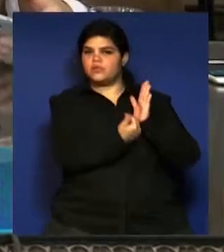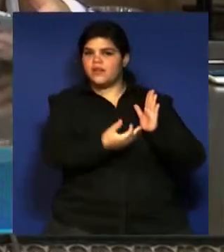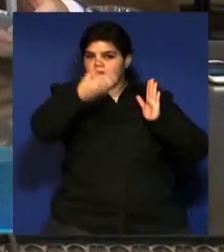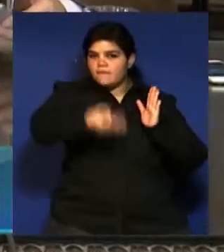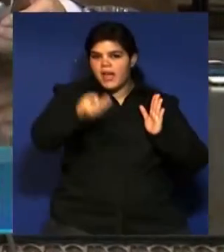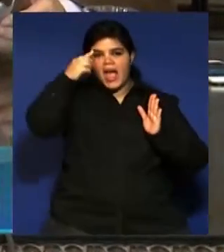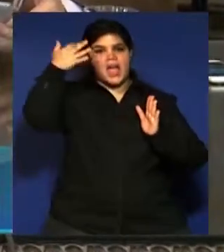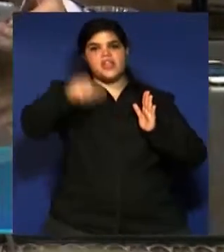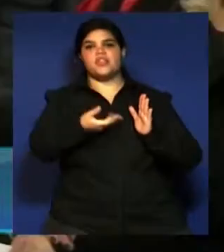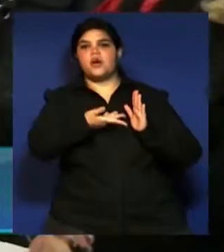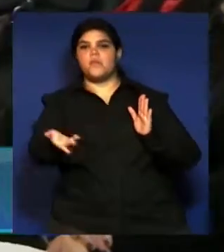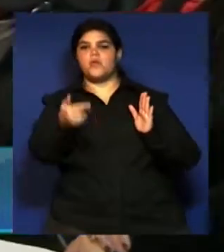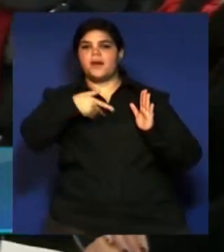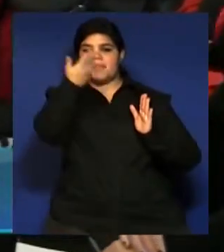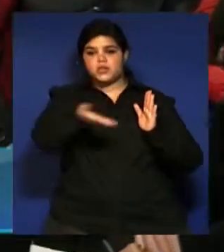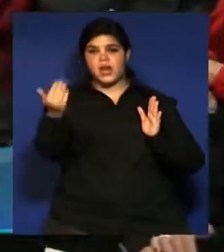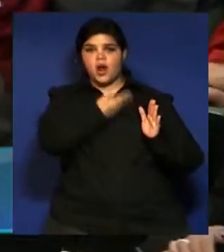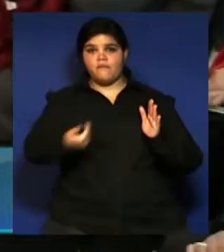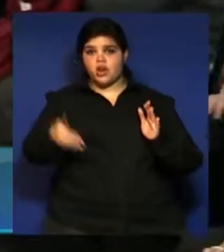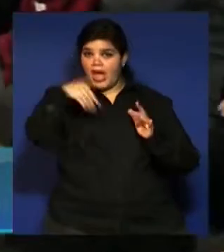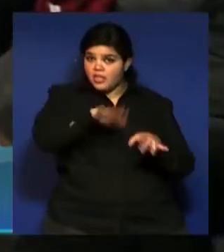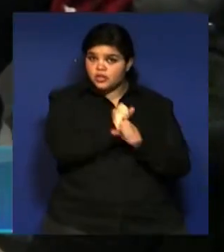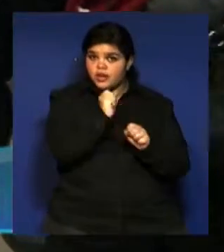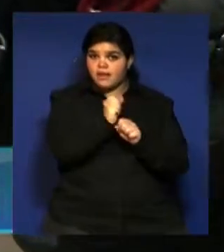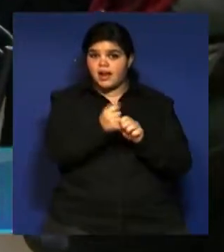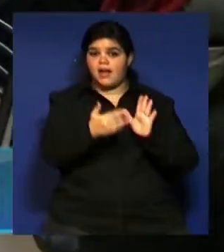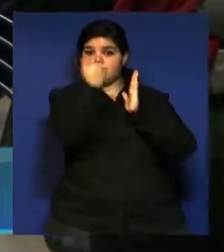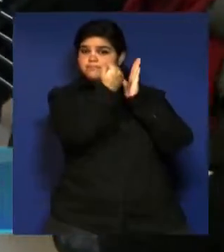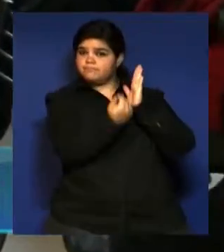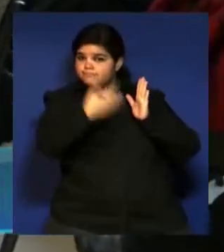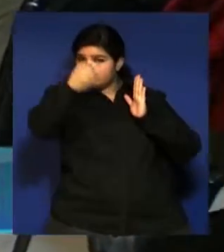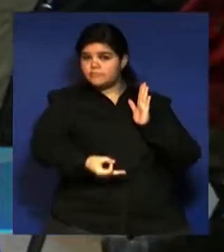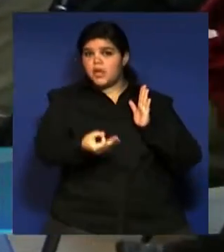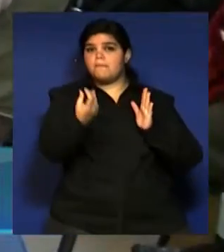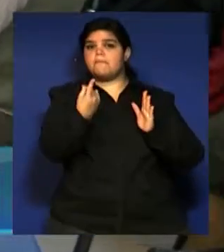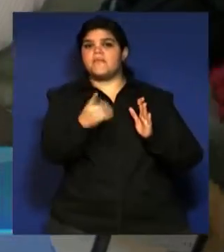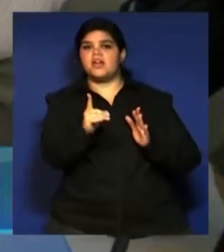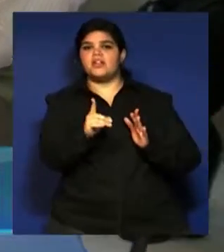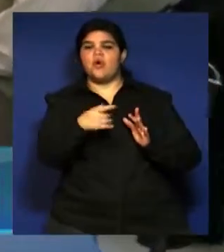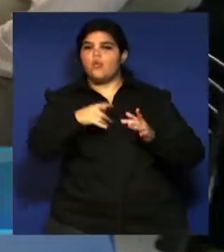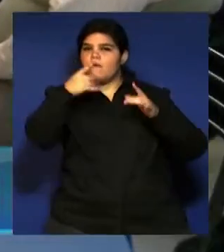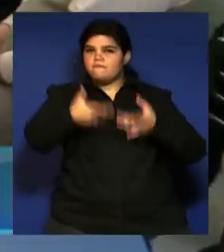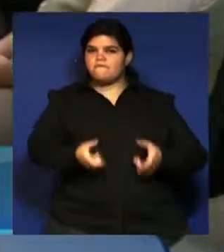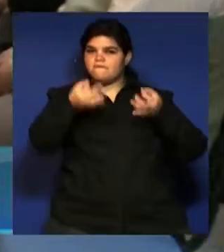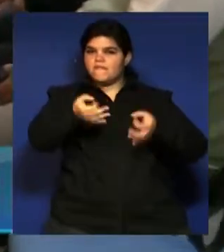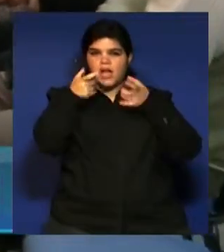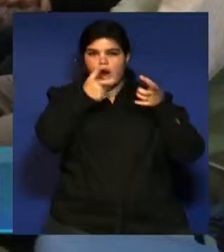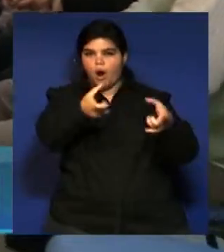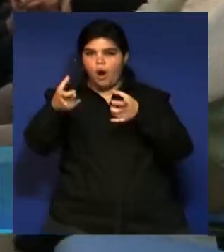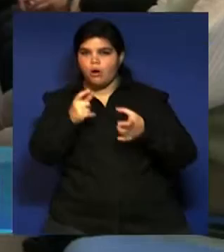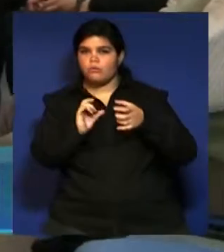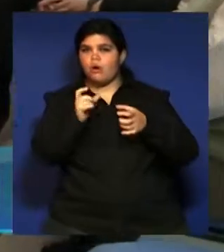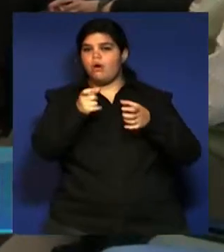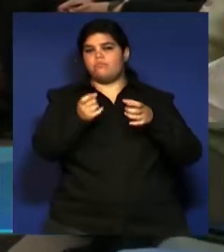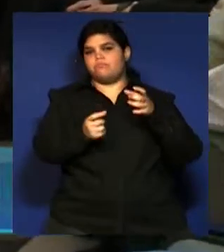quienes se desempeñan en administraciones. Está disperso en muchas leyes, pero no hay un único cuerpo que regule a todos los administradores